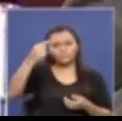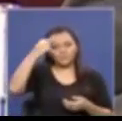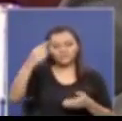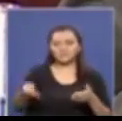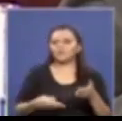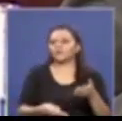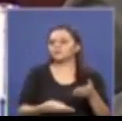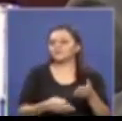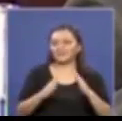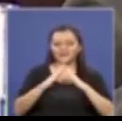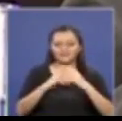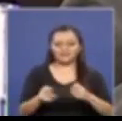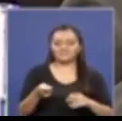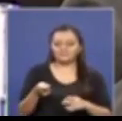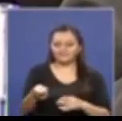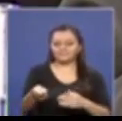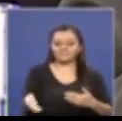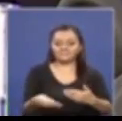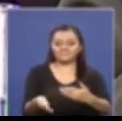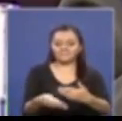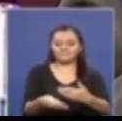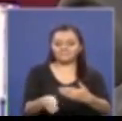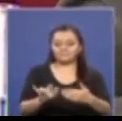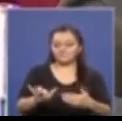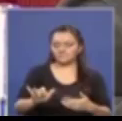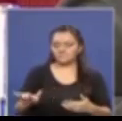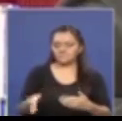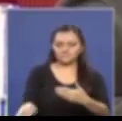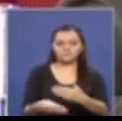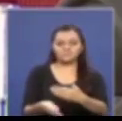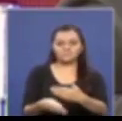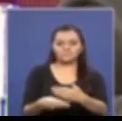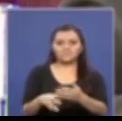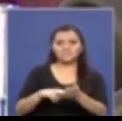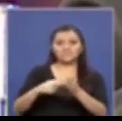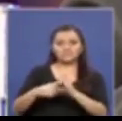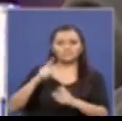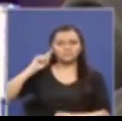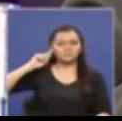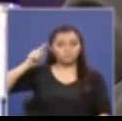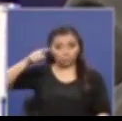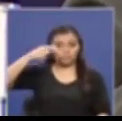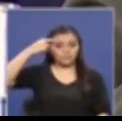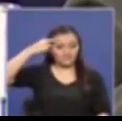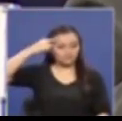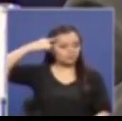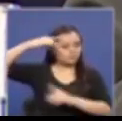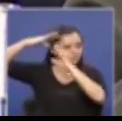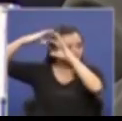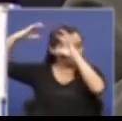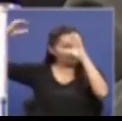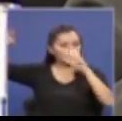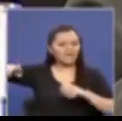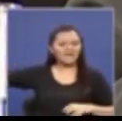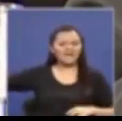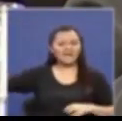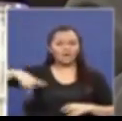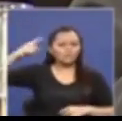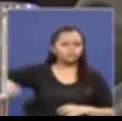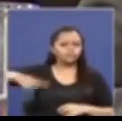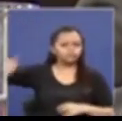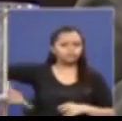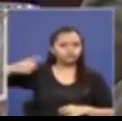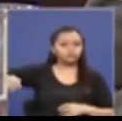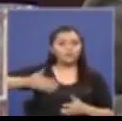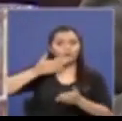cocinar en nuestras casas con la fuerza de nuestros ríos. Qué maravilla, ¿verdad? Y energía, insisto, no